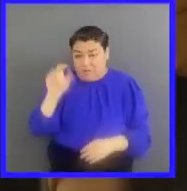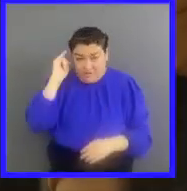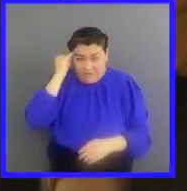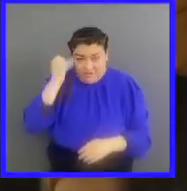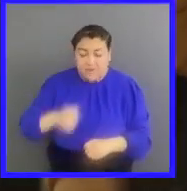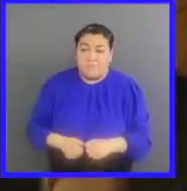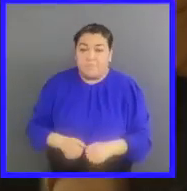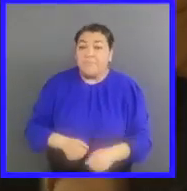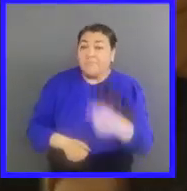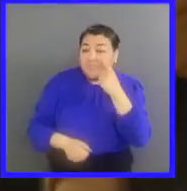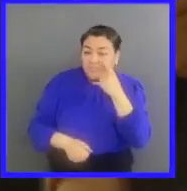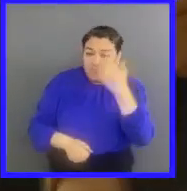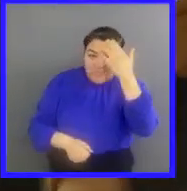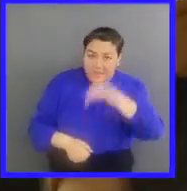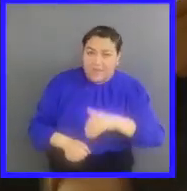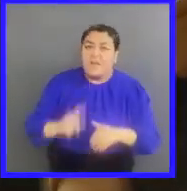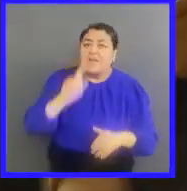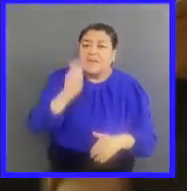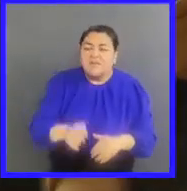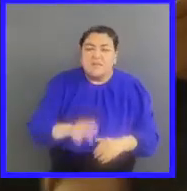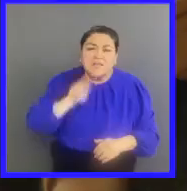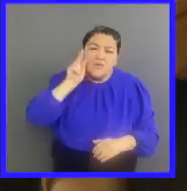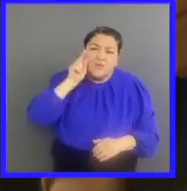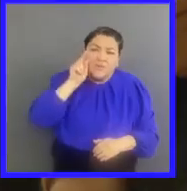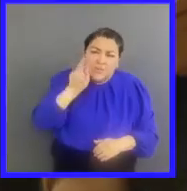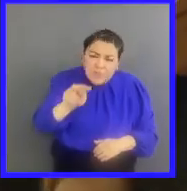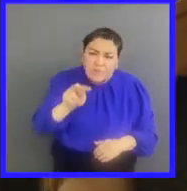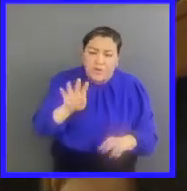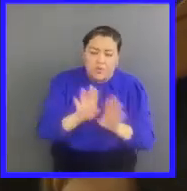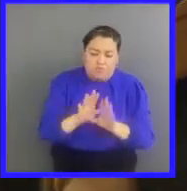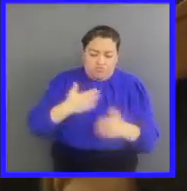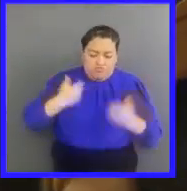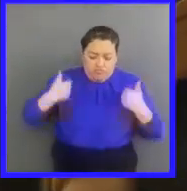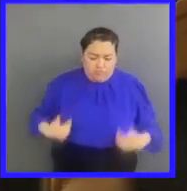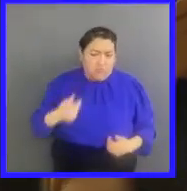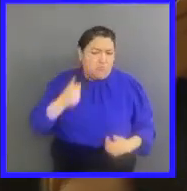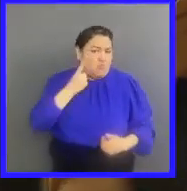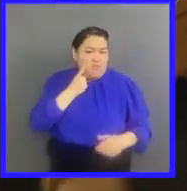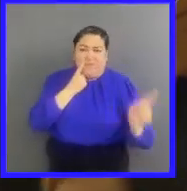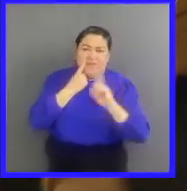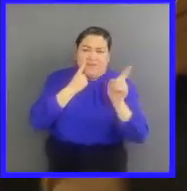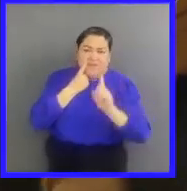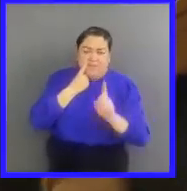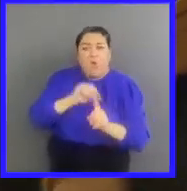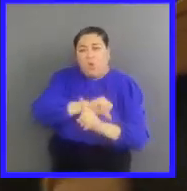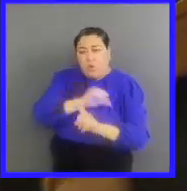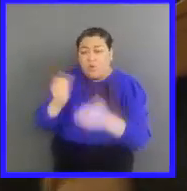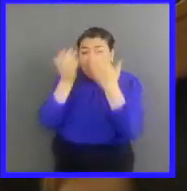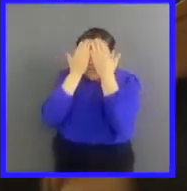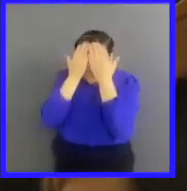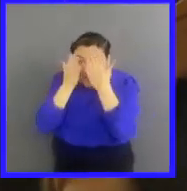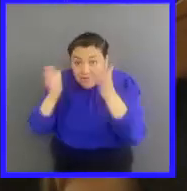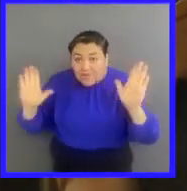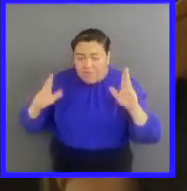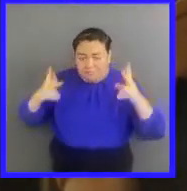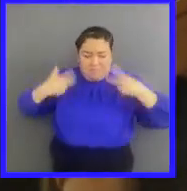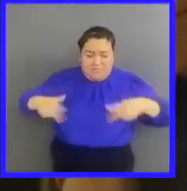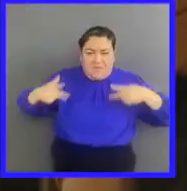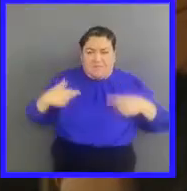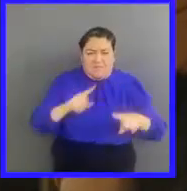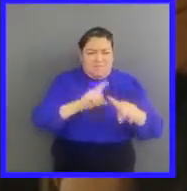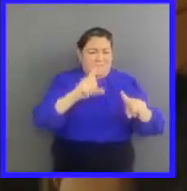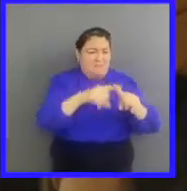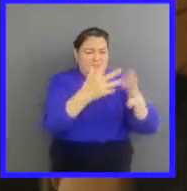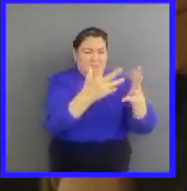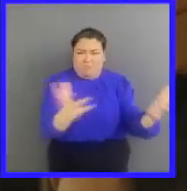una mirada, digamos, no homogeneizadora, sino tratar de abrir en ese sentido a distintos tipos de pensar lo indígena, ¿no?